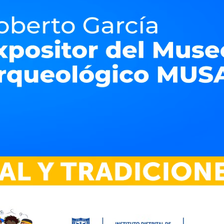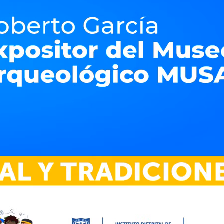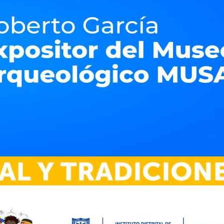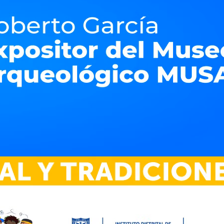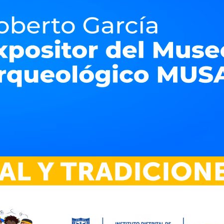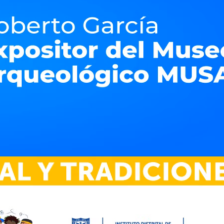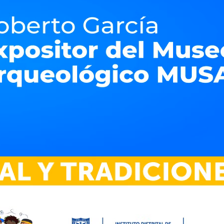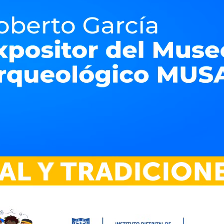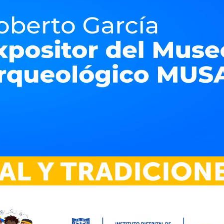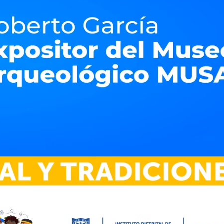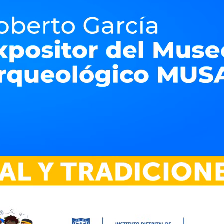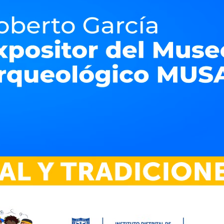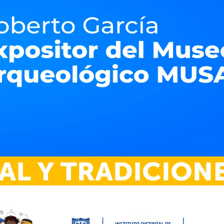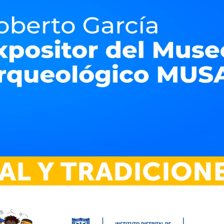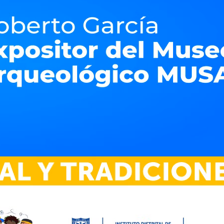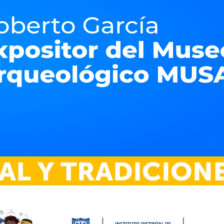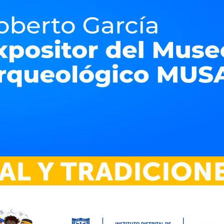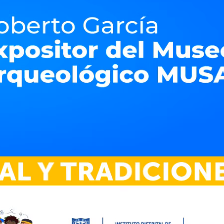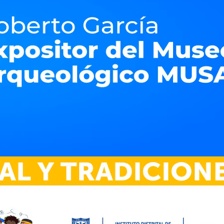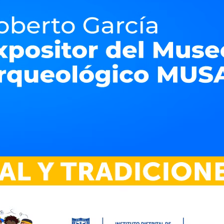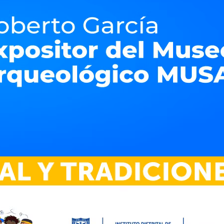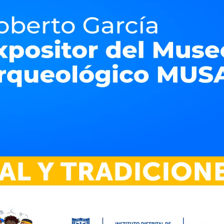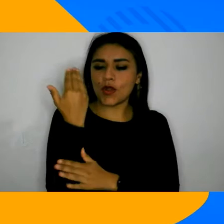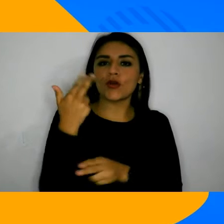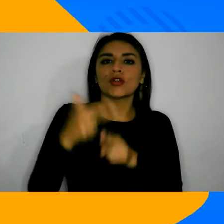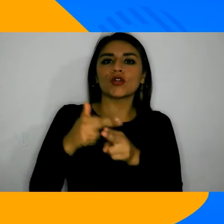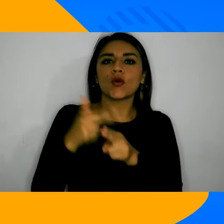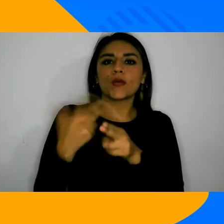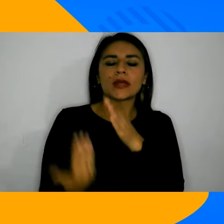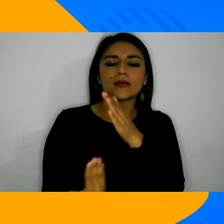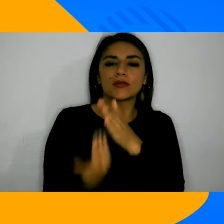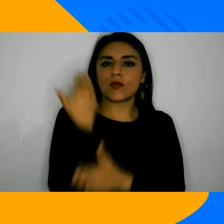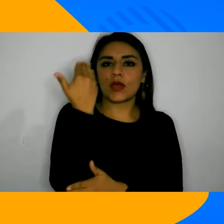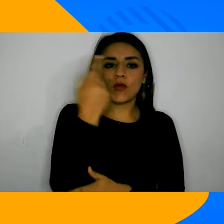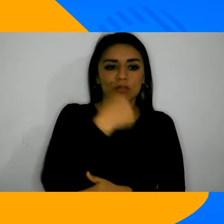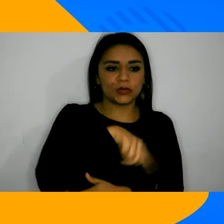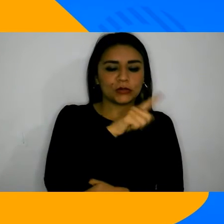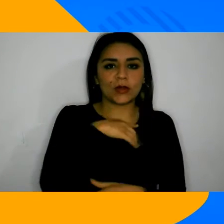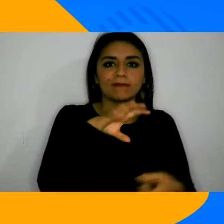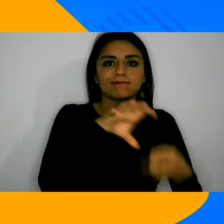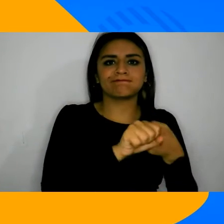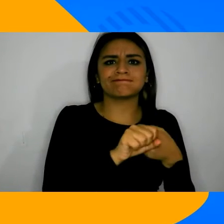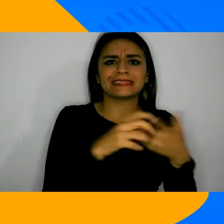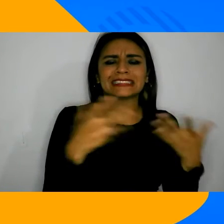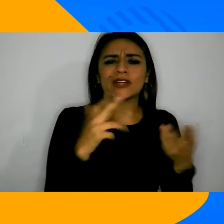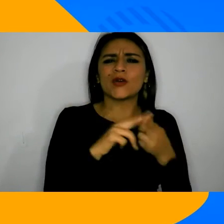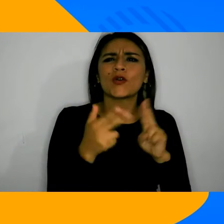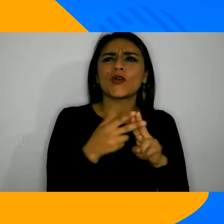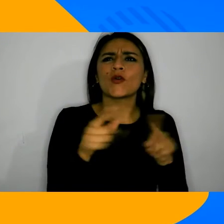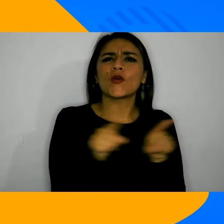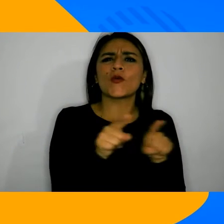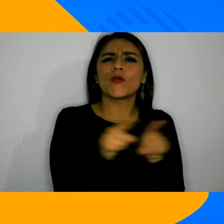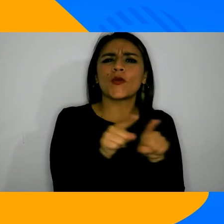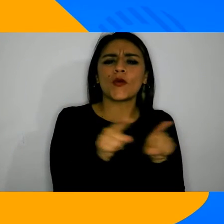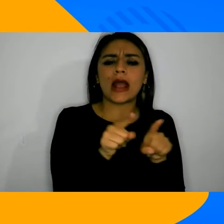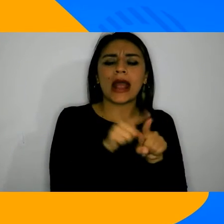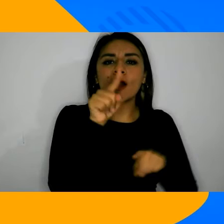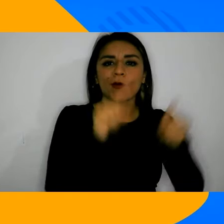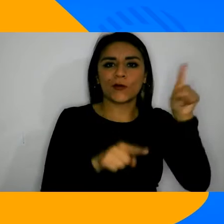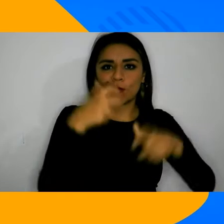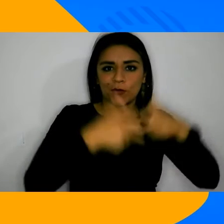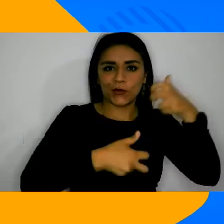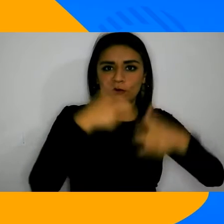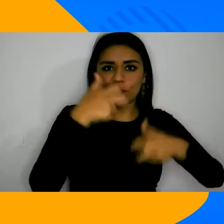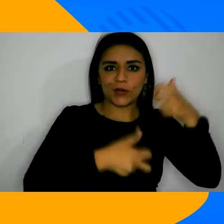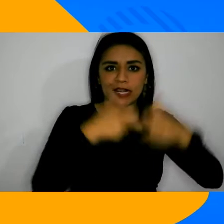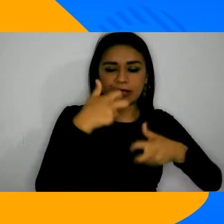este Facebook ha cambiado, tiene su nuevo nombre, entonces esto nos ha generado un poco como de algunos problemas técnicos, pero